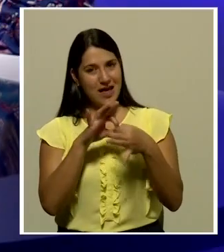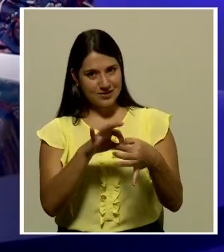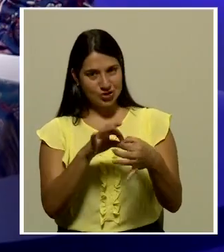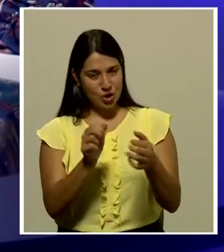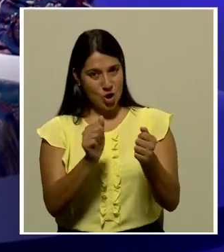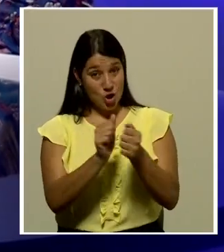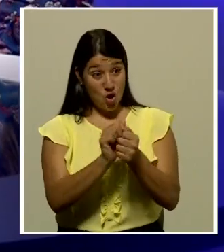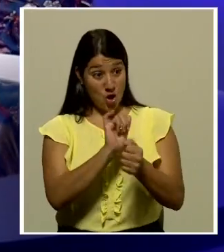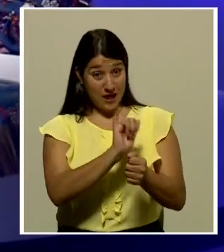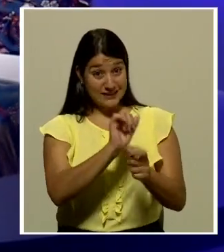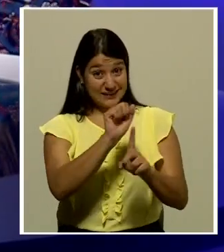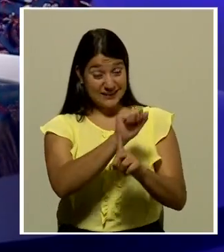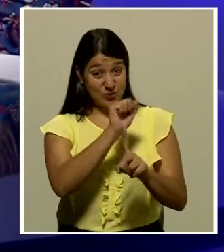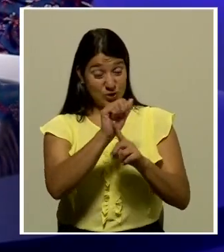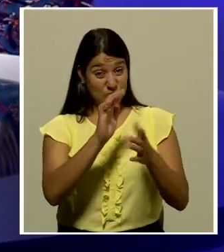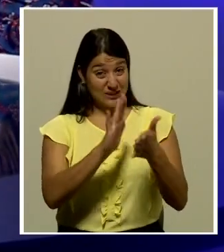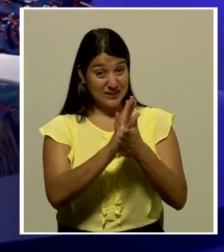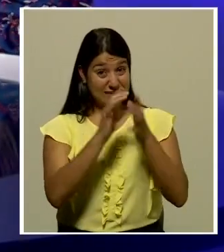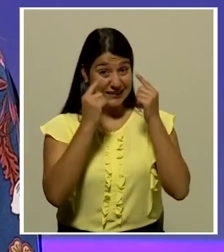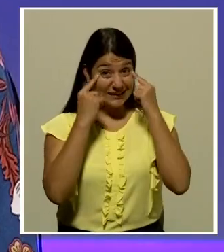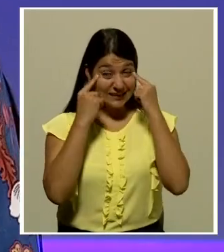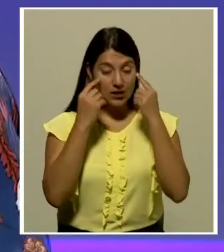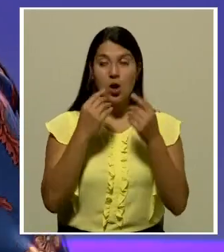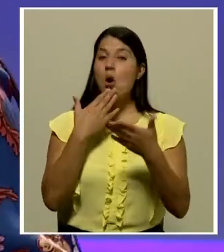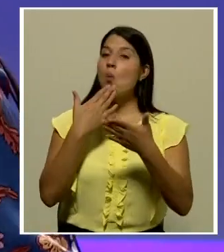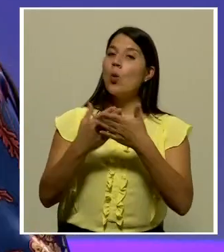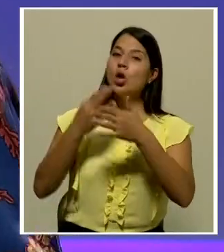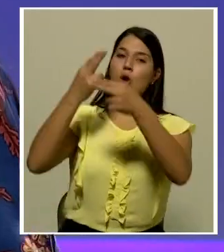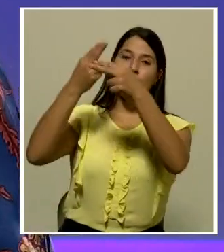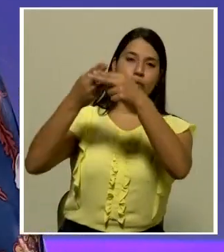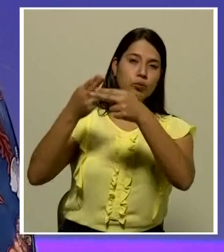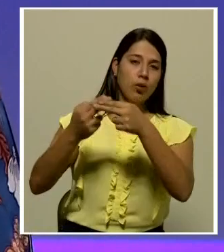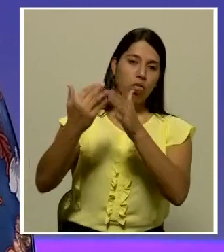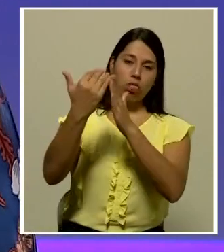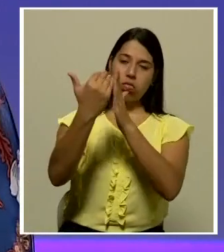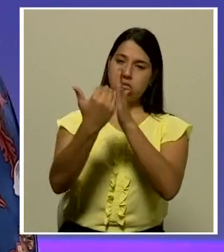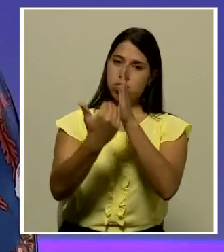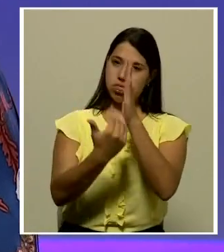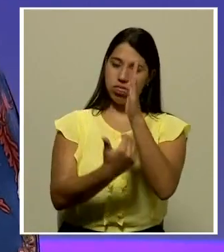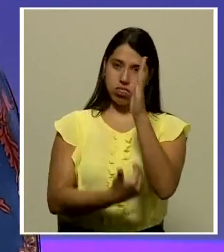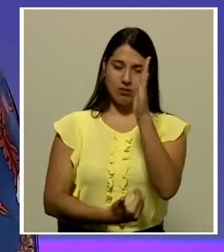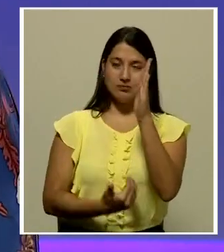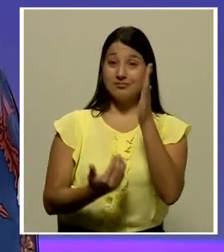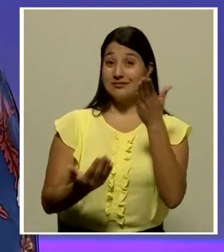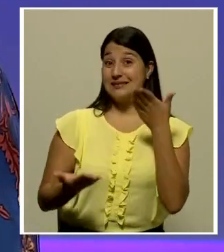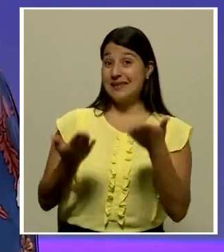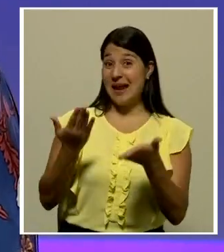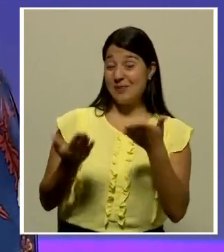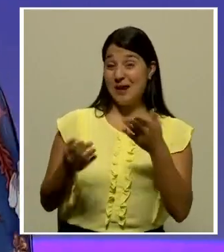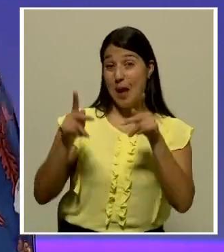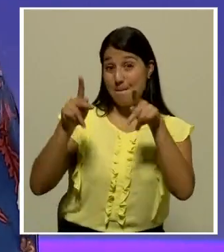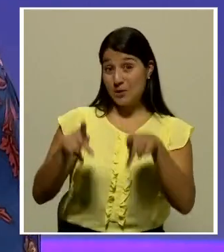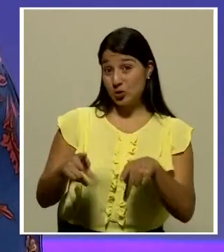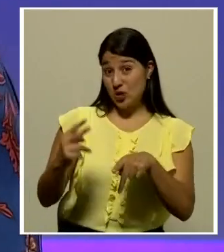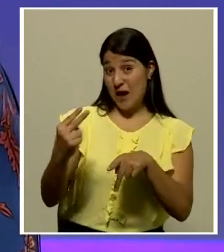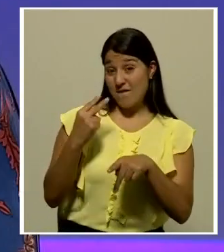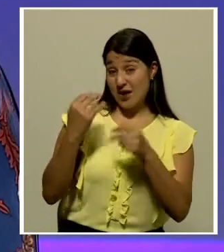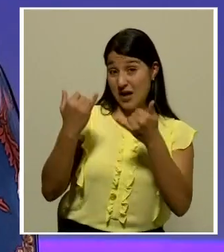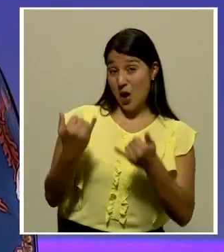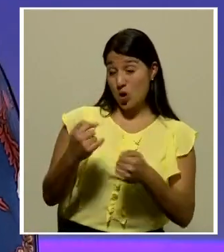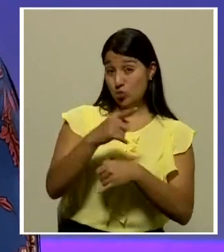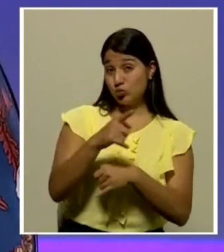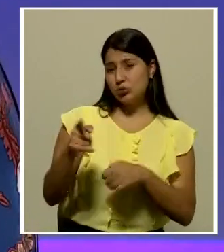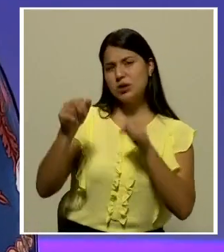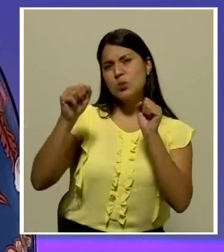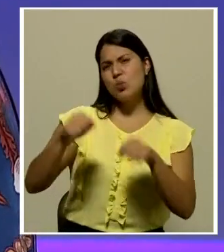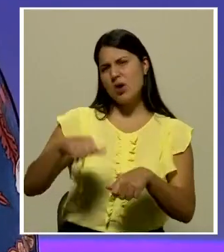el cementazo. Bueno, la lista es extensa y tal vez las personas que nos ven recordarán hace